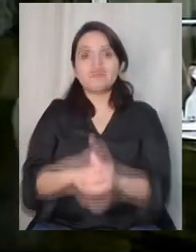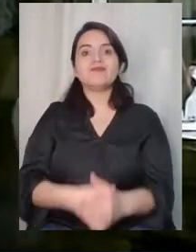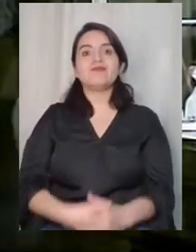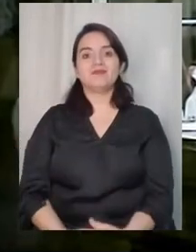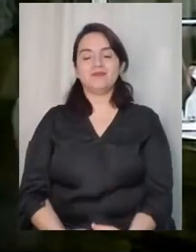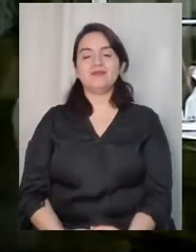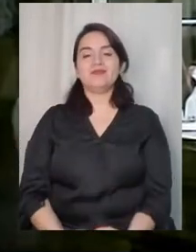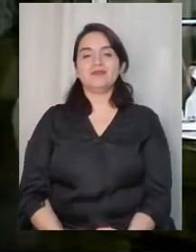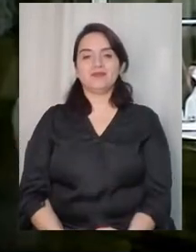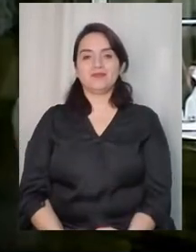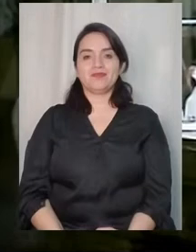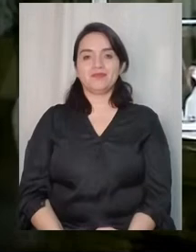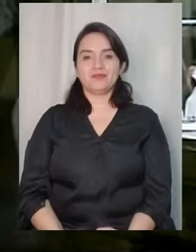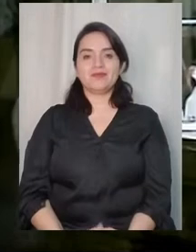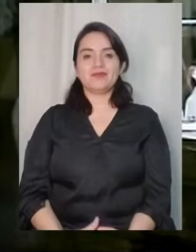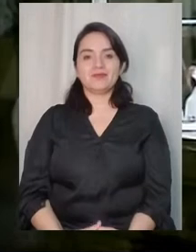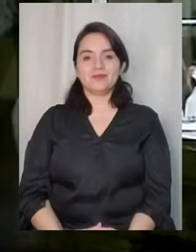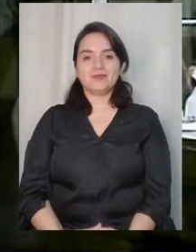esta vinculación